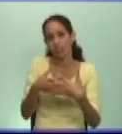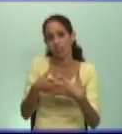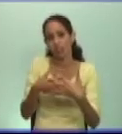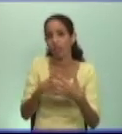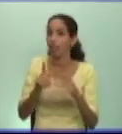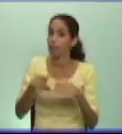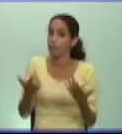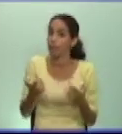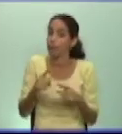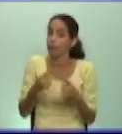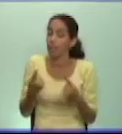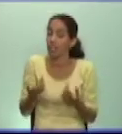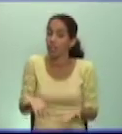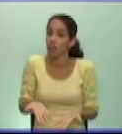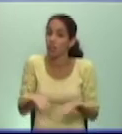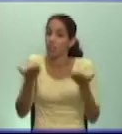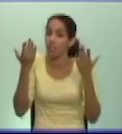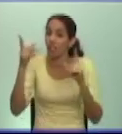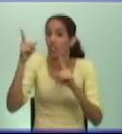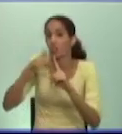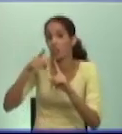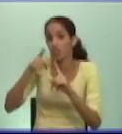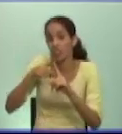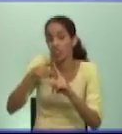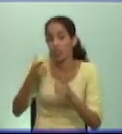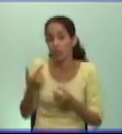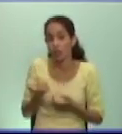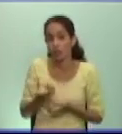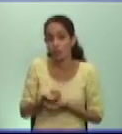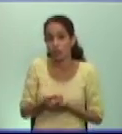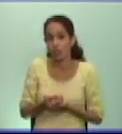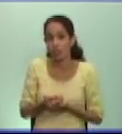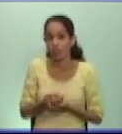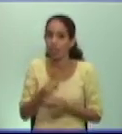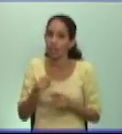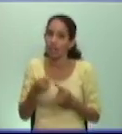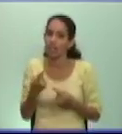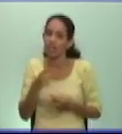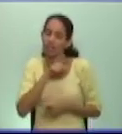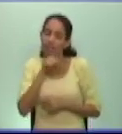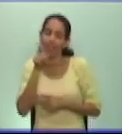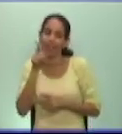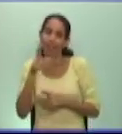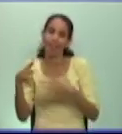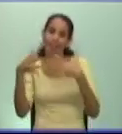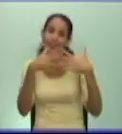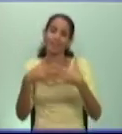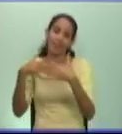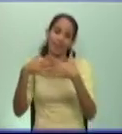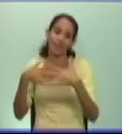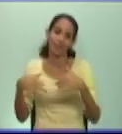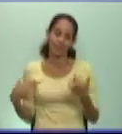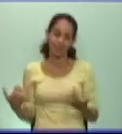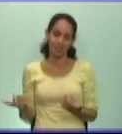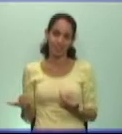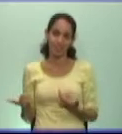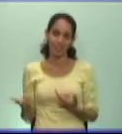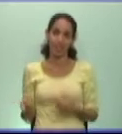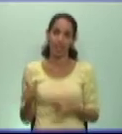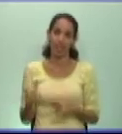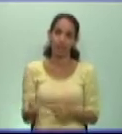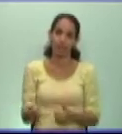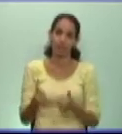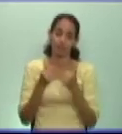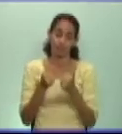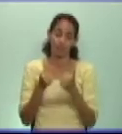tecnológico. Pero es que ese desarrollo tecnológico, ¿dónde radicaba? En las grandes potencias, sobre todo en los Estados Unidos. Por lo tanto, se afianzaba